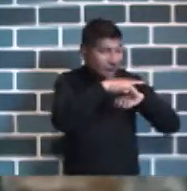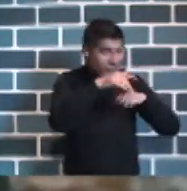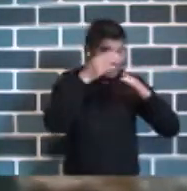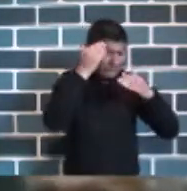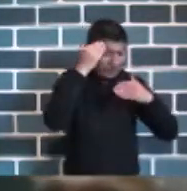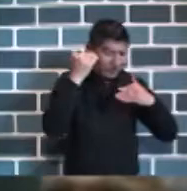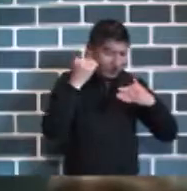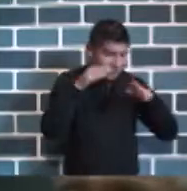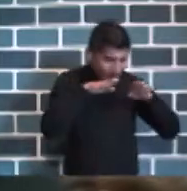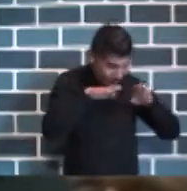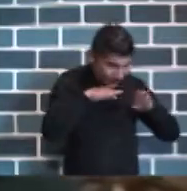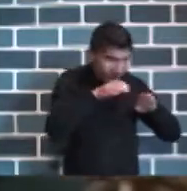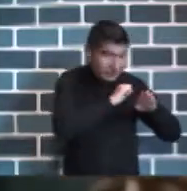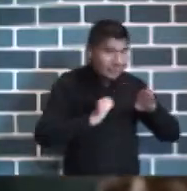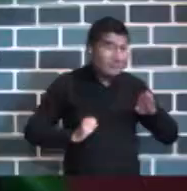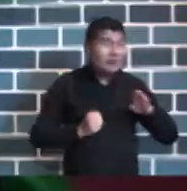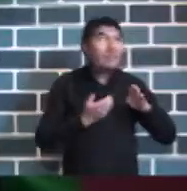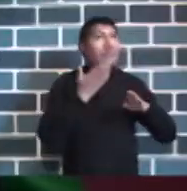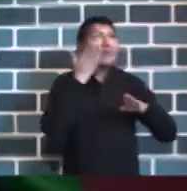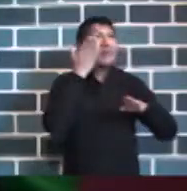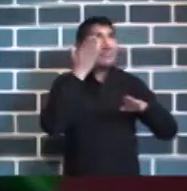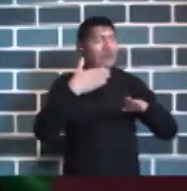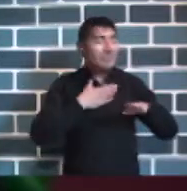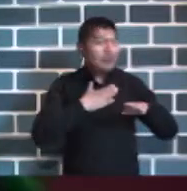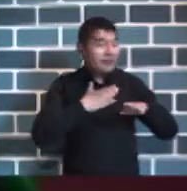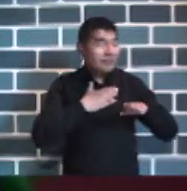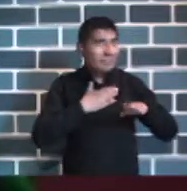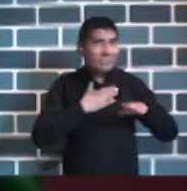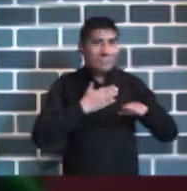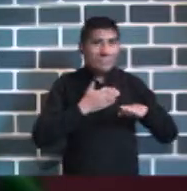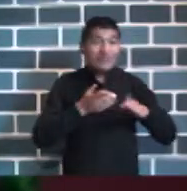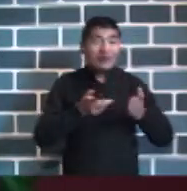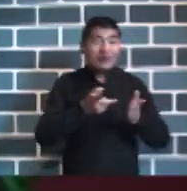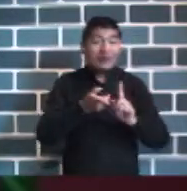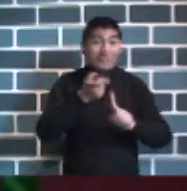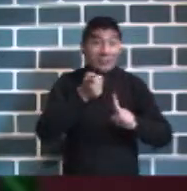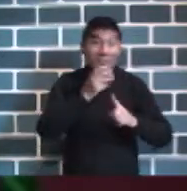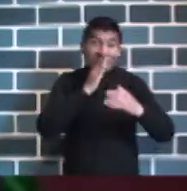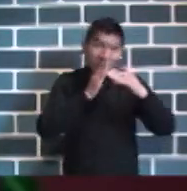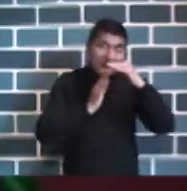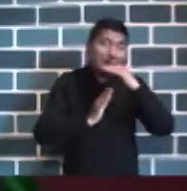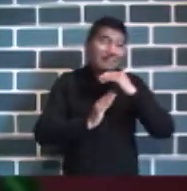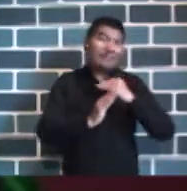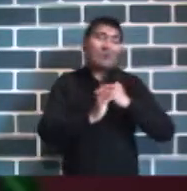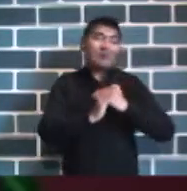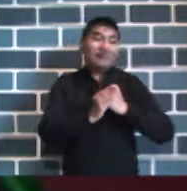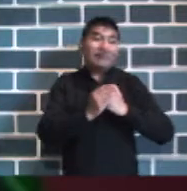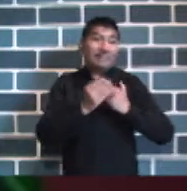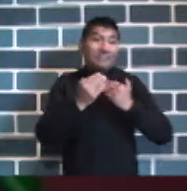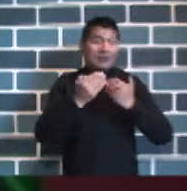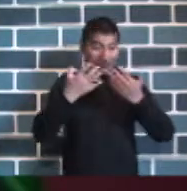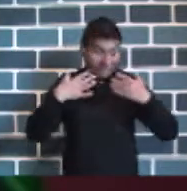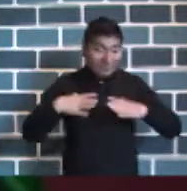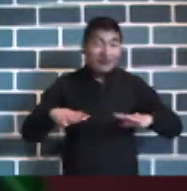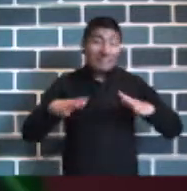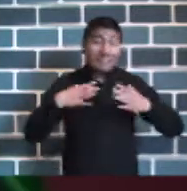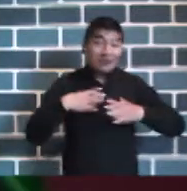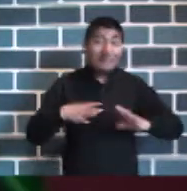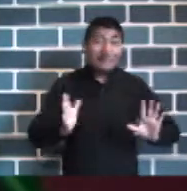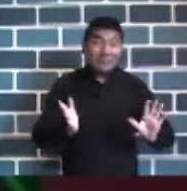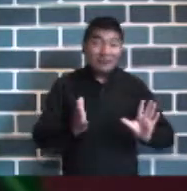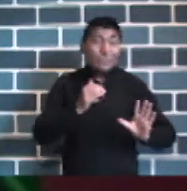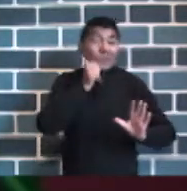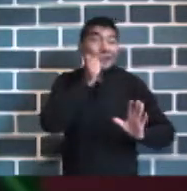señor mío desde su realidad humilde desde su sencillez desde su